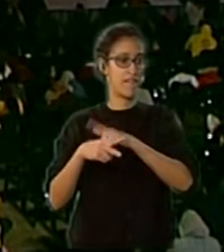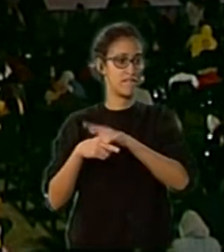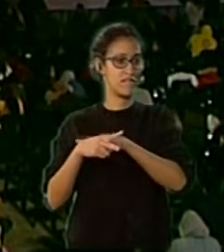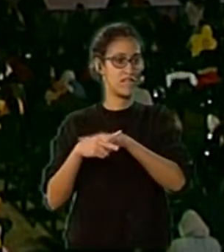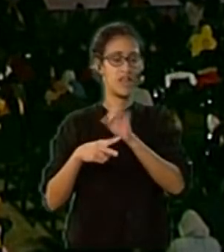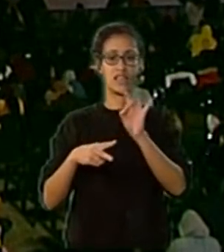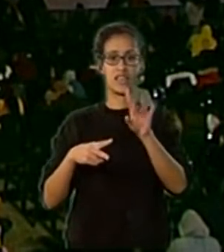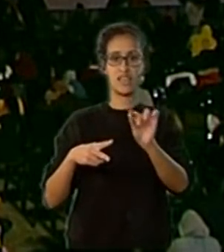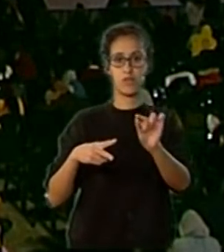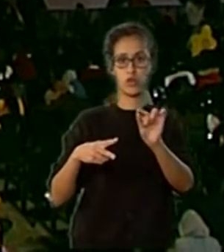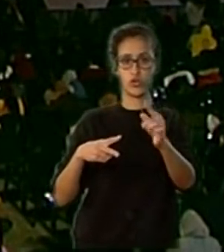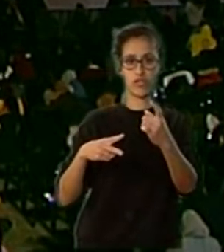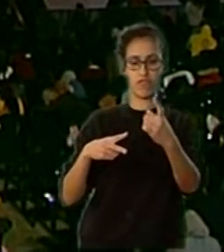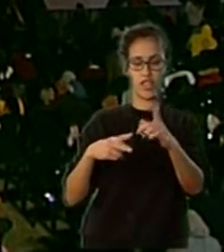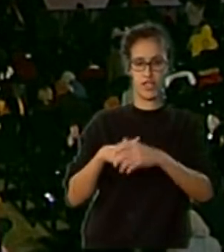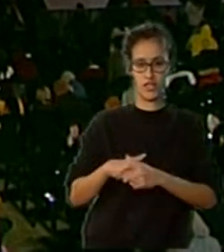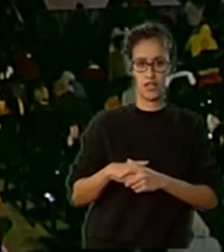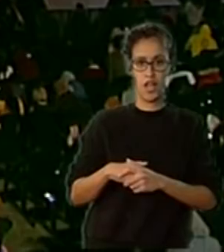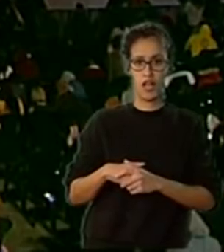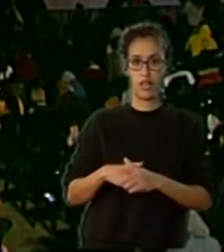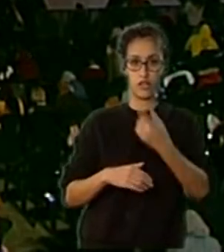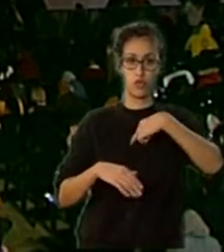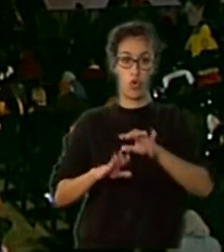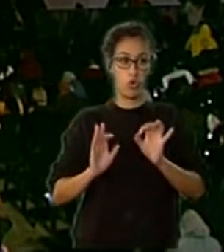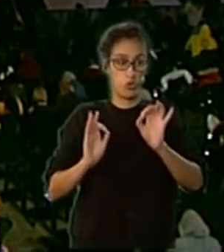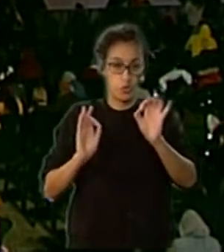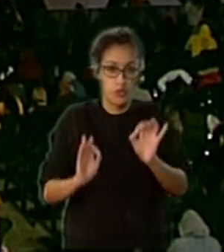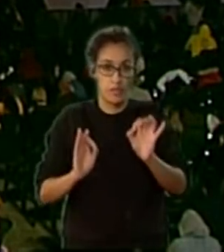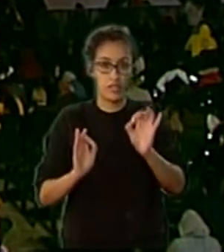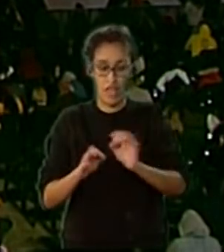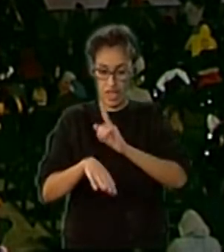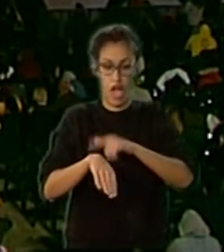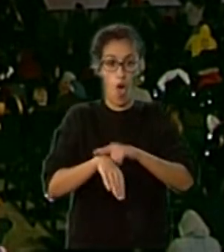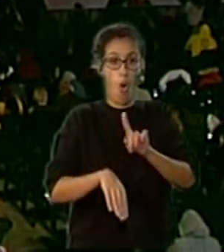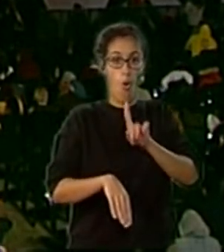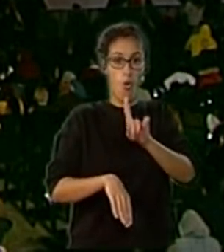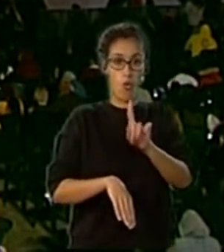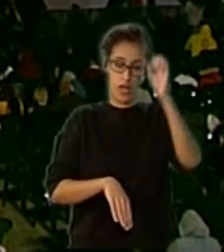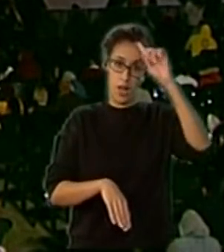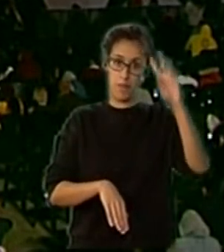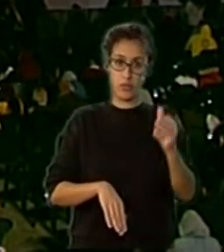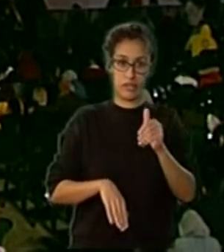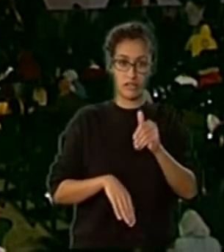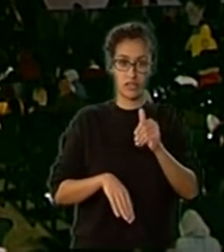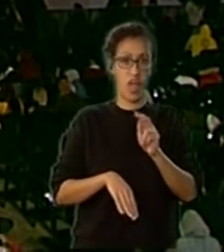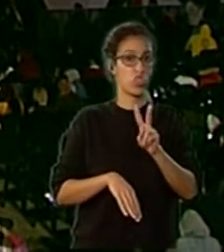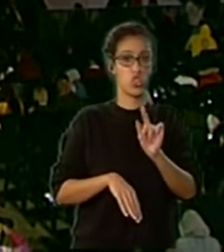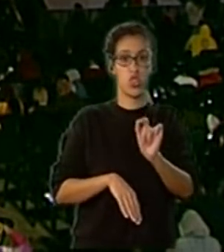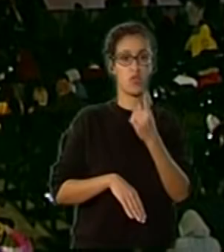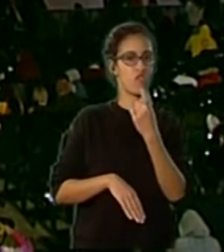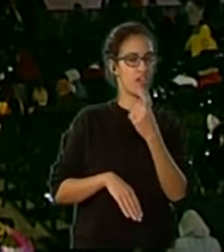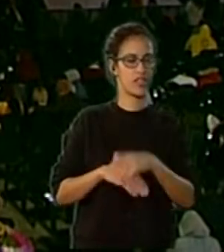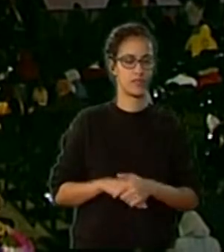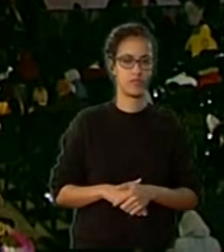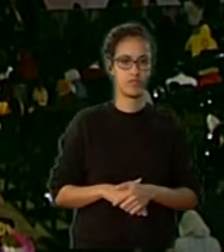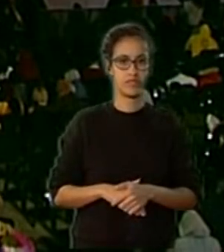más de 15 minutos, y nosotros justamente estamos a punto de llegar a la una de la madrugada, dentro de apenas dos minutos.